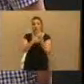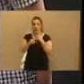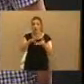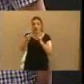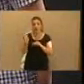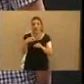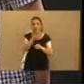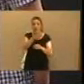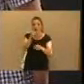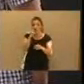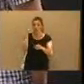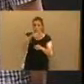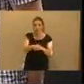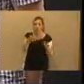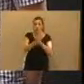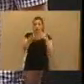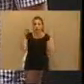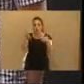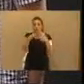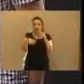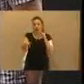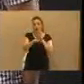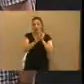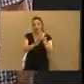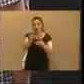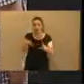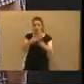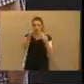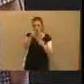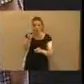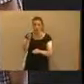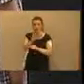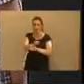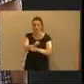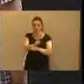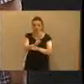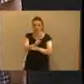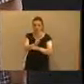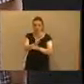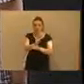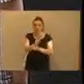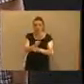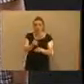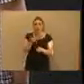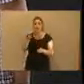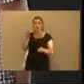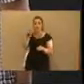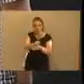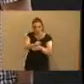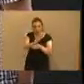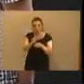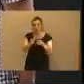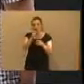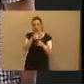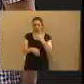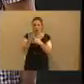estos últimos años se ha dirigido principalmente a sostener servicios públicos y a financiar algunas grandes inversiones nacidas en ejercicios anteriores como el